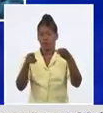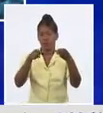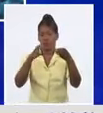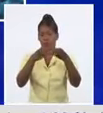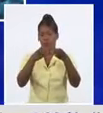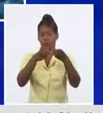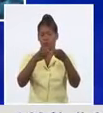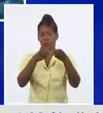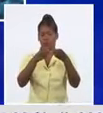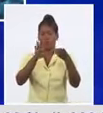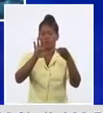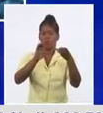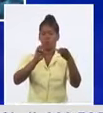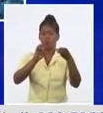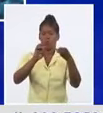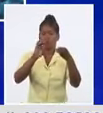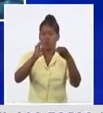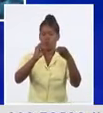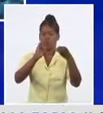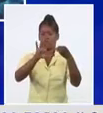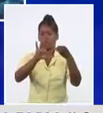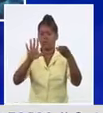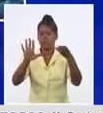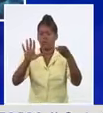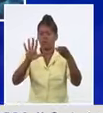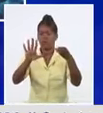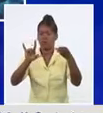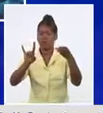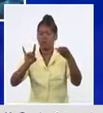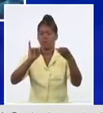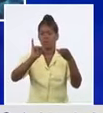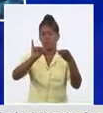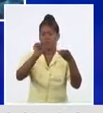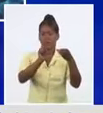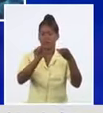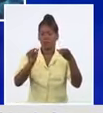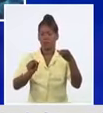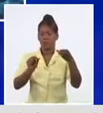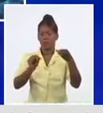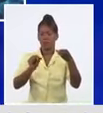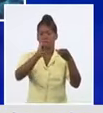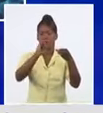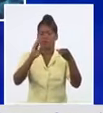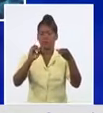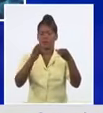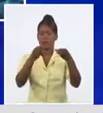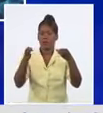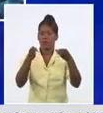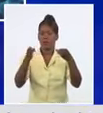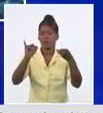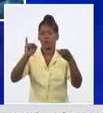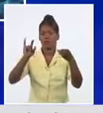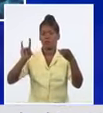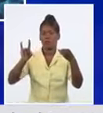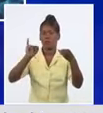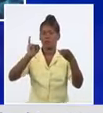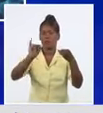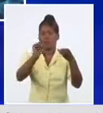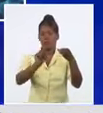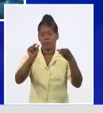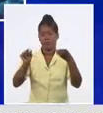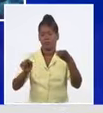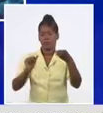entre 50 y 59, 6, entre 60 y 69, 6 también,